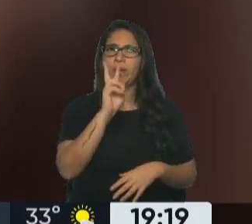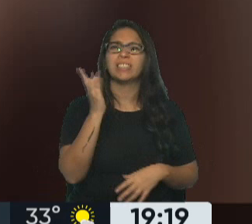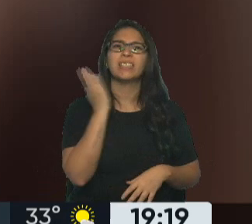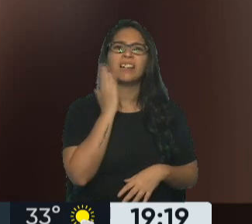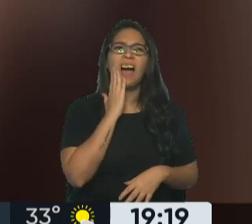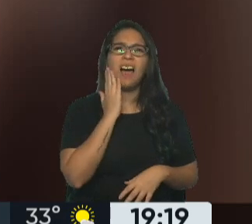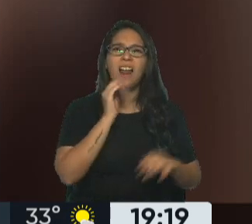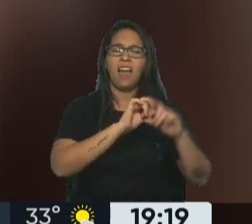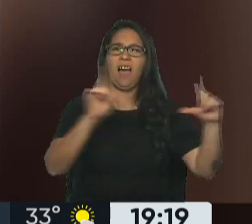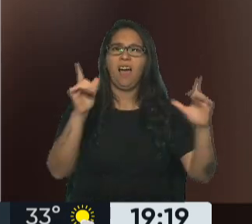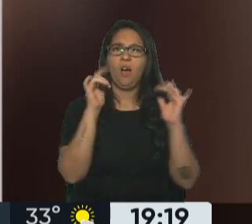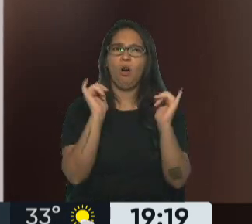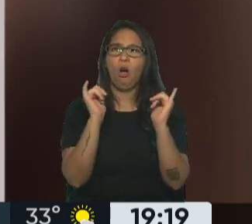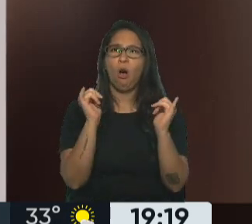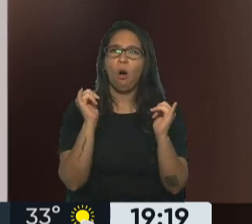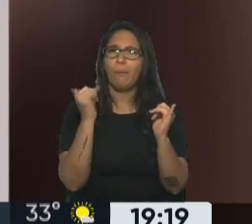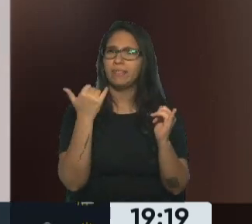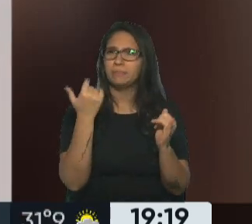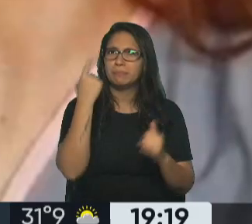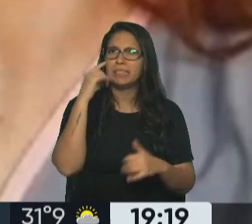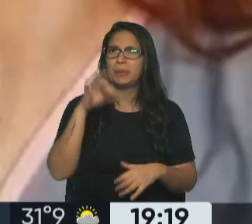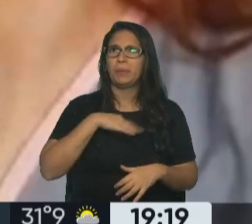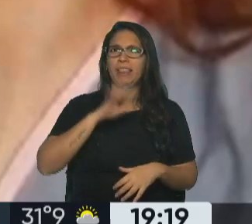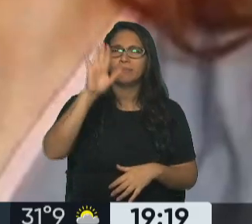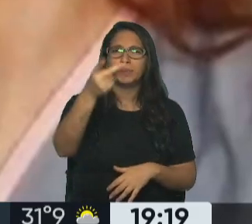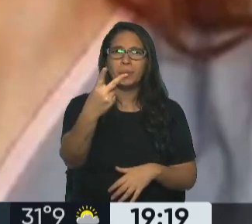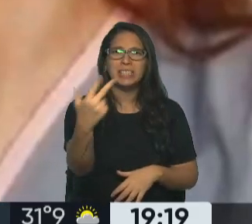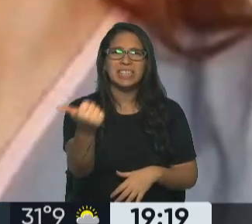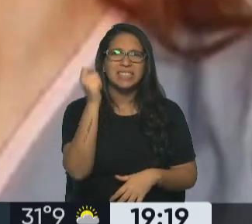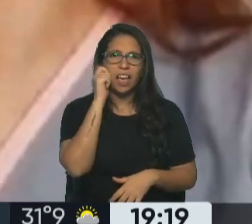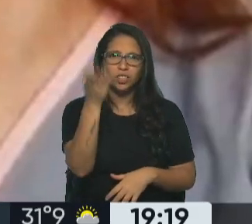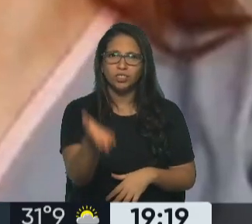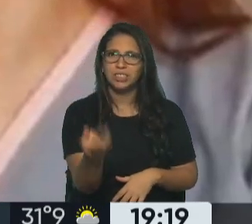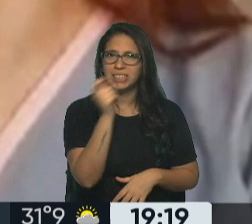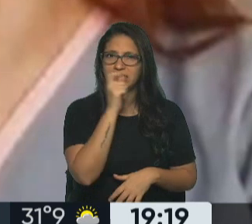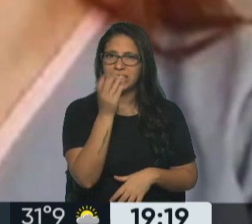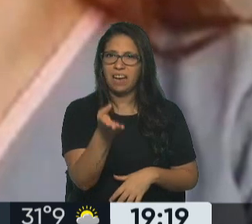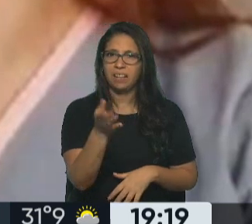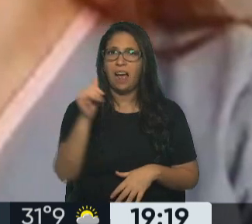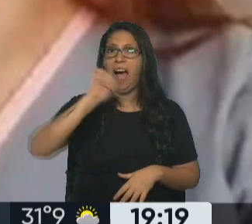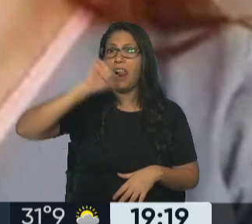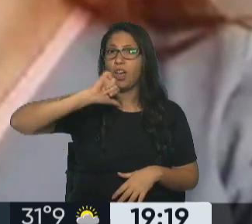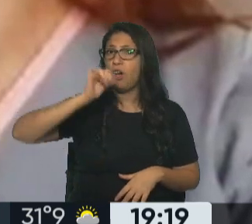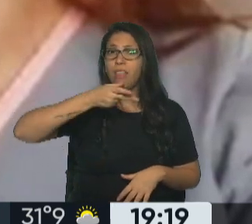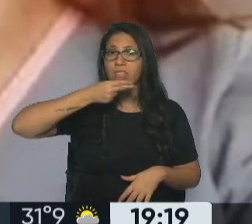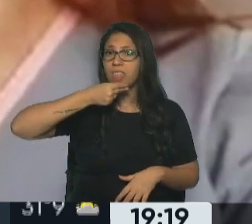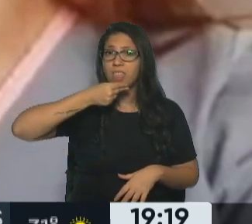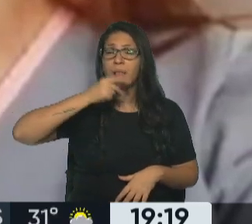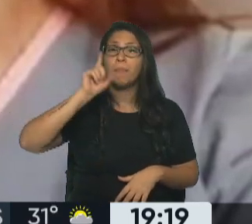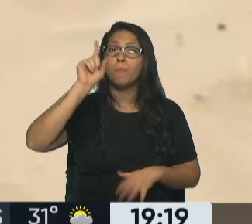imágenes, cuerpos jóvenes con toda la vida por delante. 26 añitos tenía la piba. No había bebido alcohol, pero